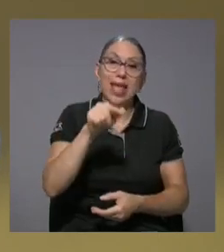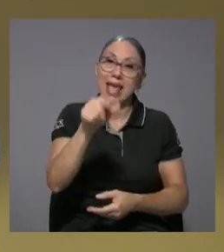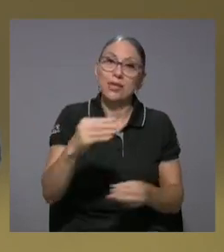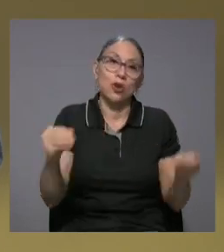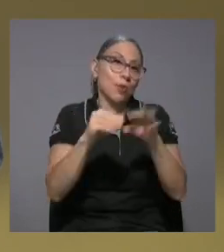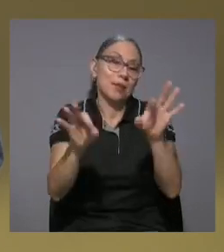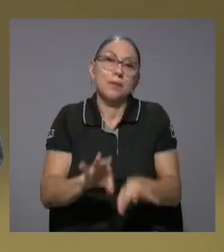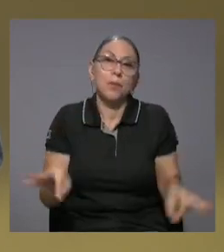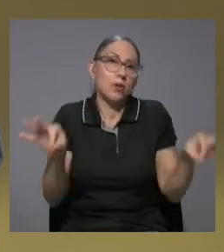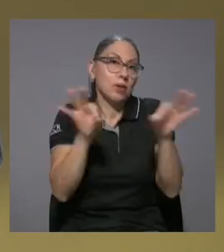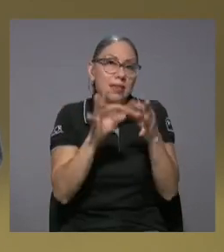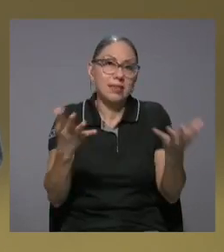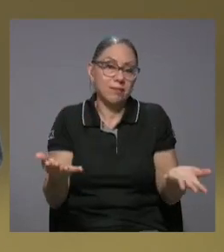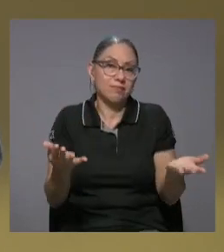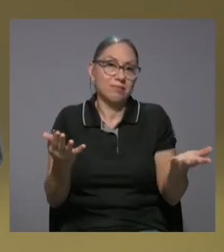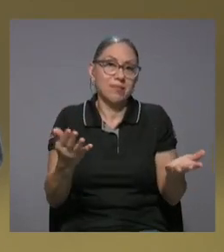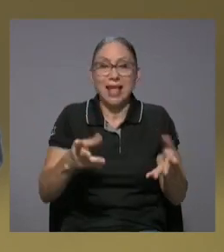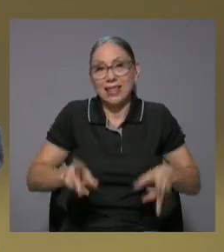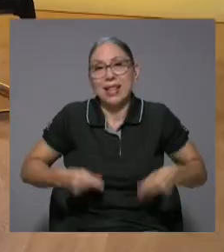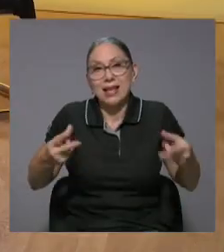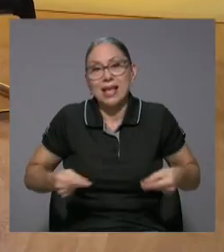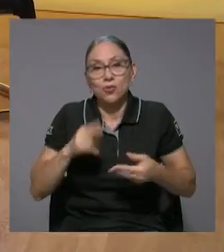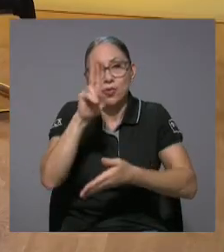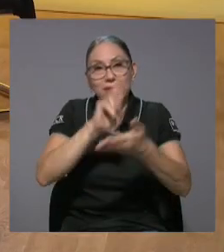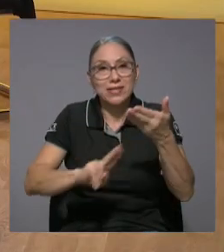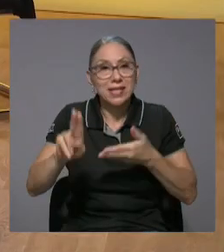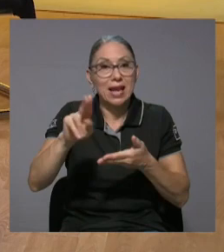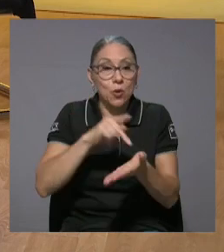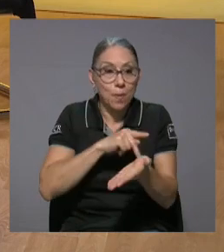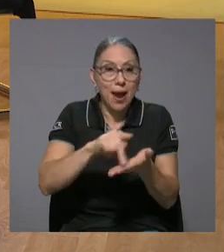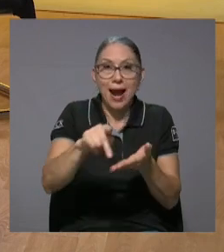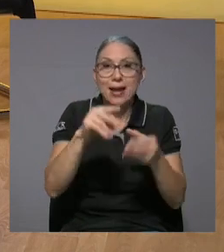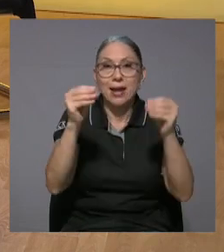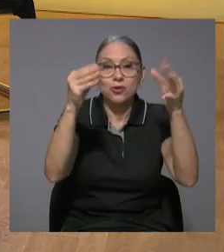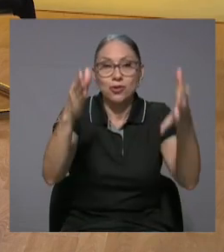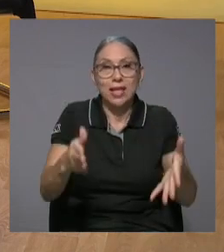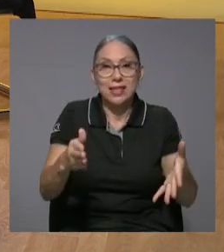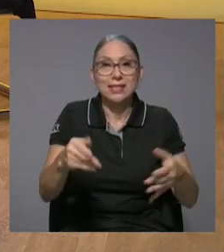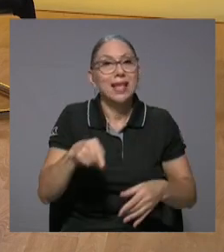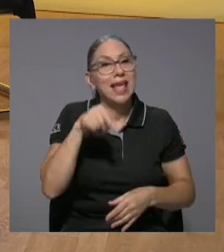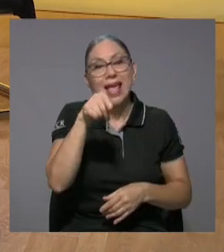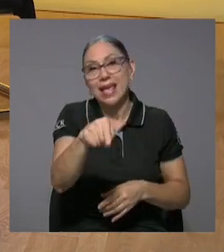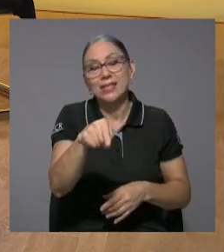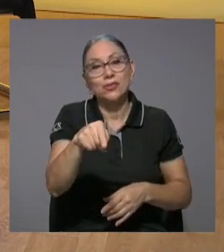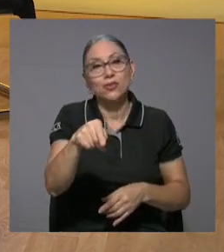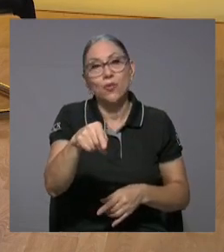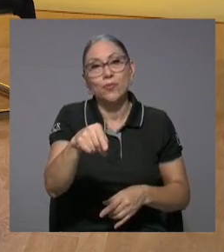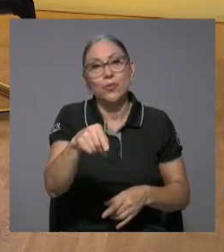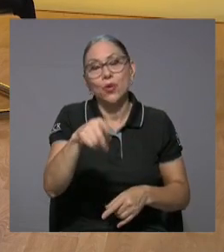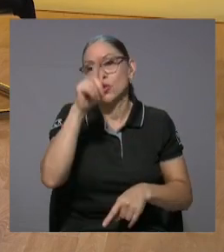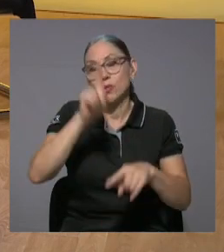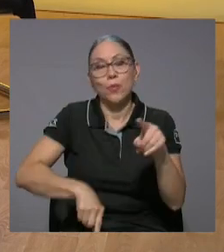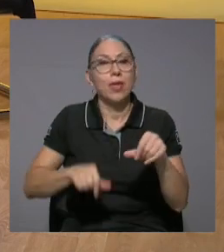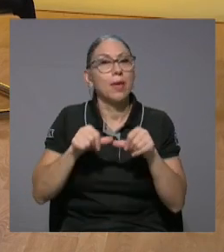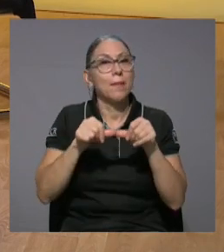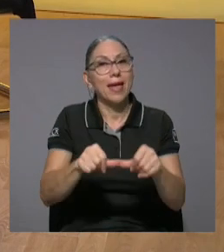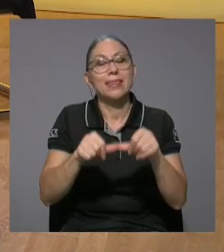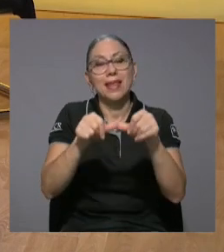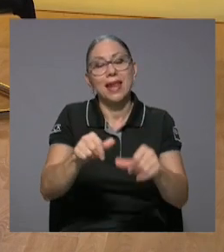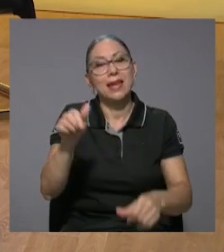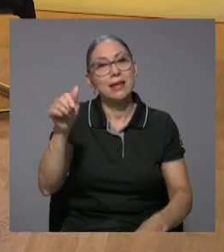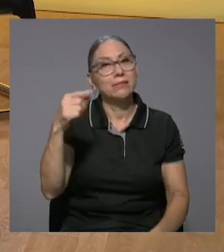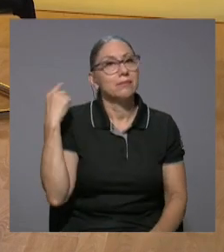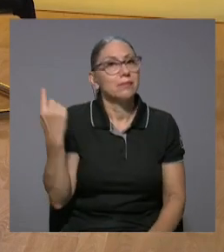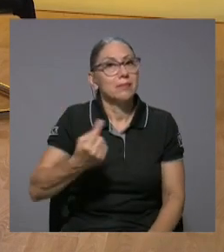servicios educativos, del gasto universitario. Eso no tiene posibilidad de mantenerse eternamente, ¿verdad? Deteriorando